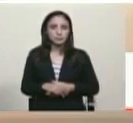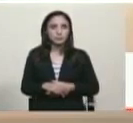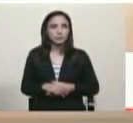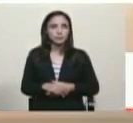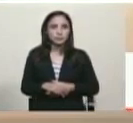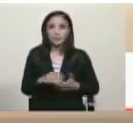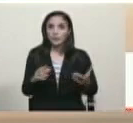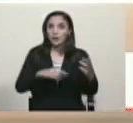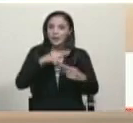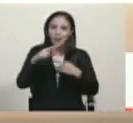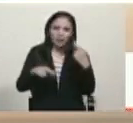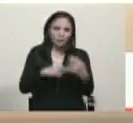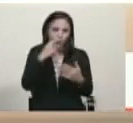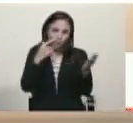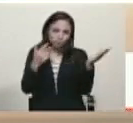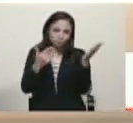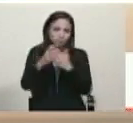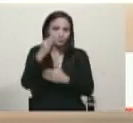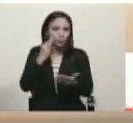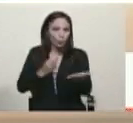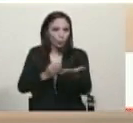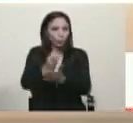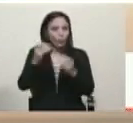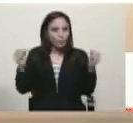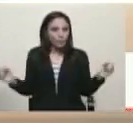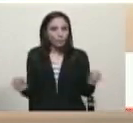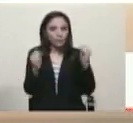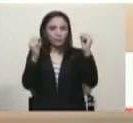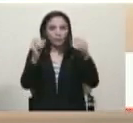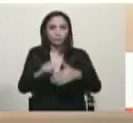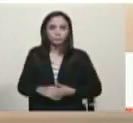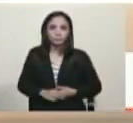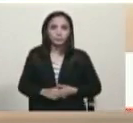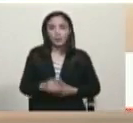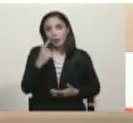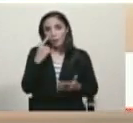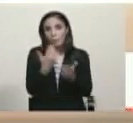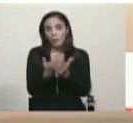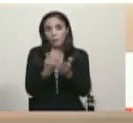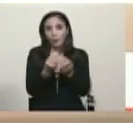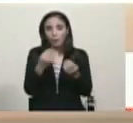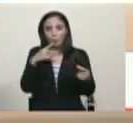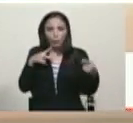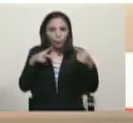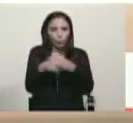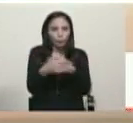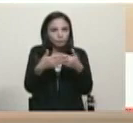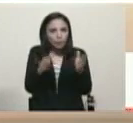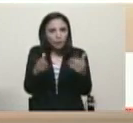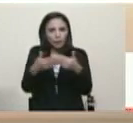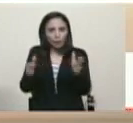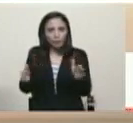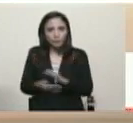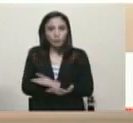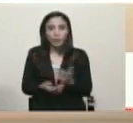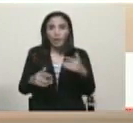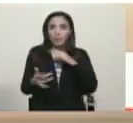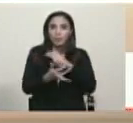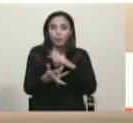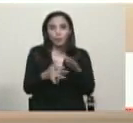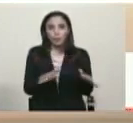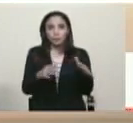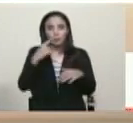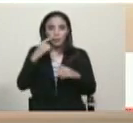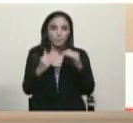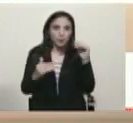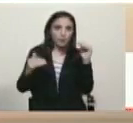La revolución sigue más viva que nunca. Cuando uno ve la inauguración de esta tecnología de primer